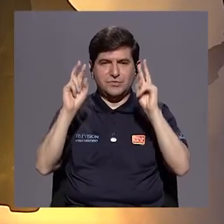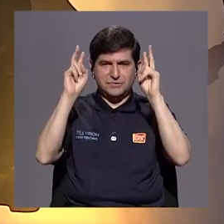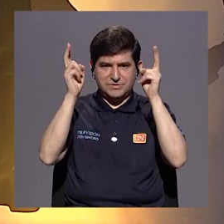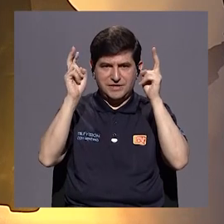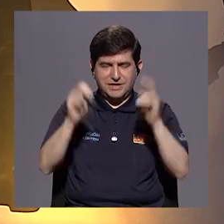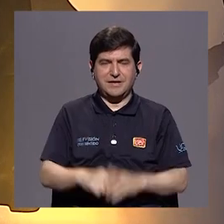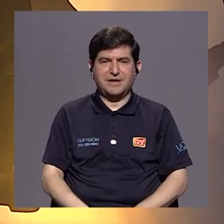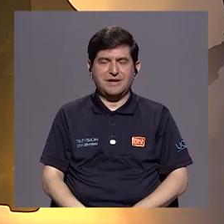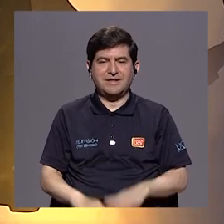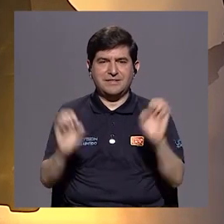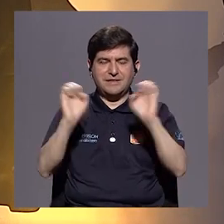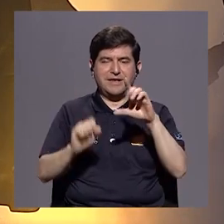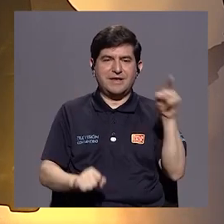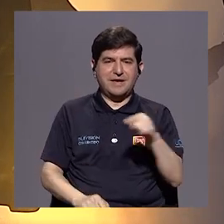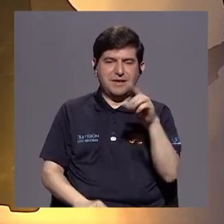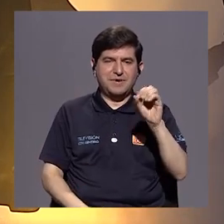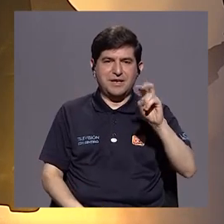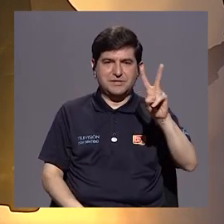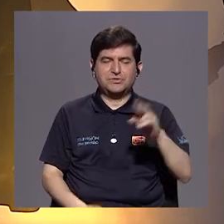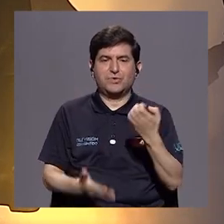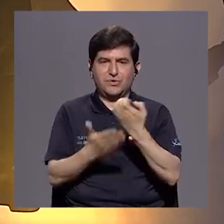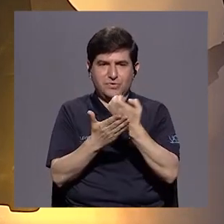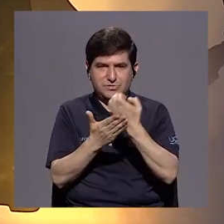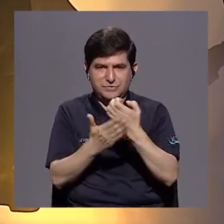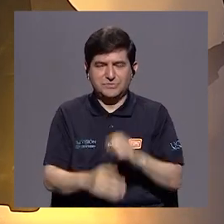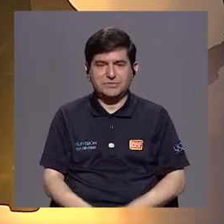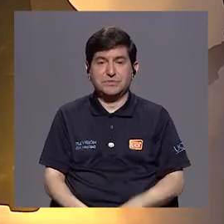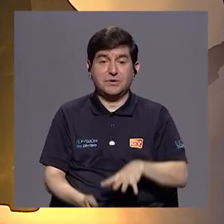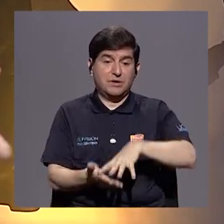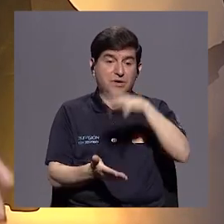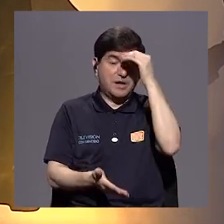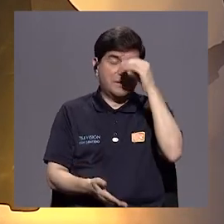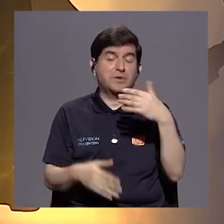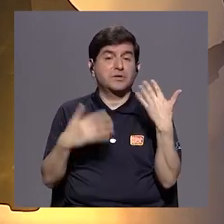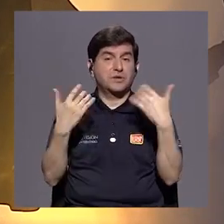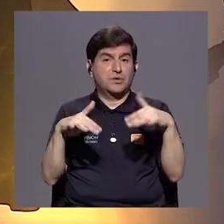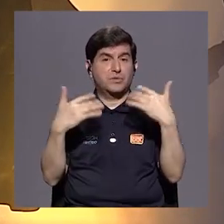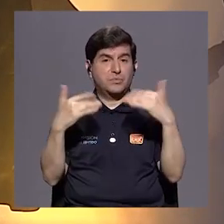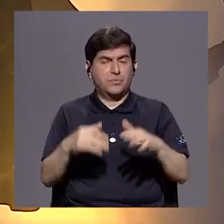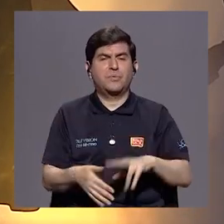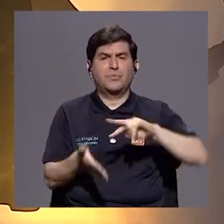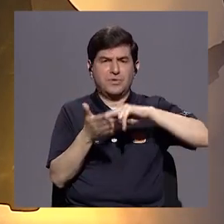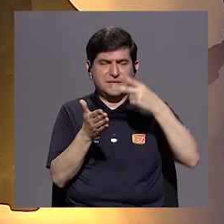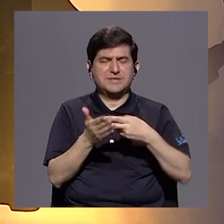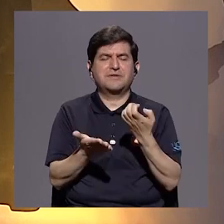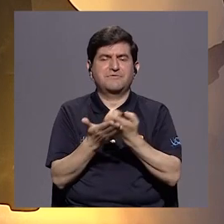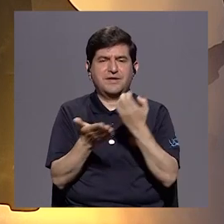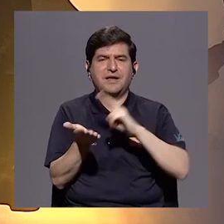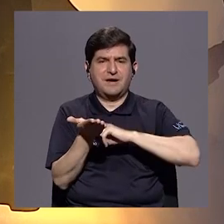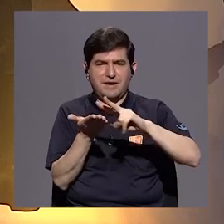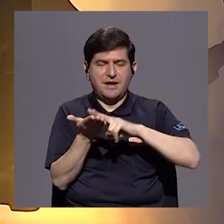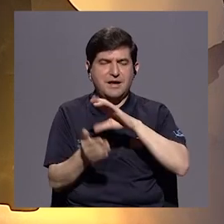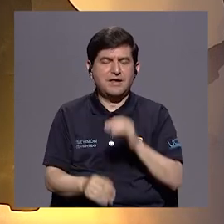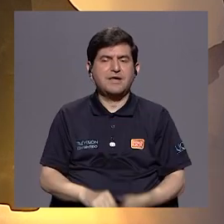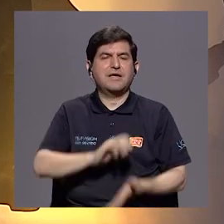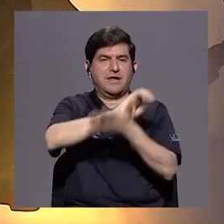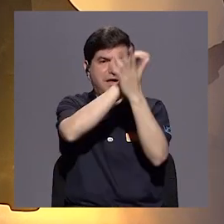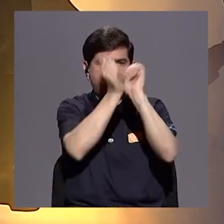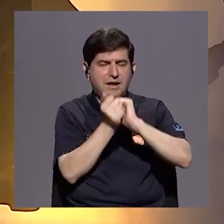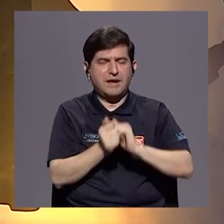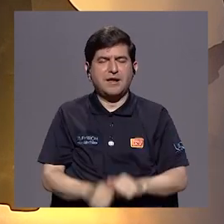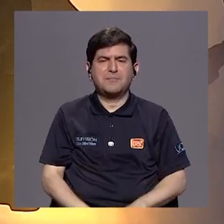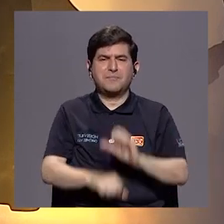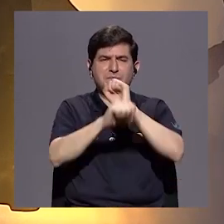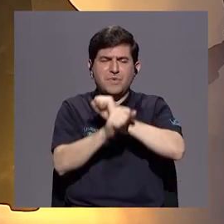con este tema de energía y descarbonización de la economía hemos aprendido mucho de que es economía verde y cuál es el